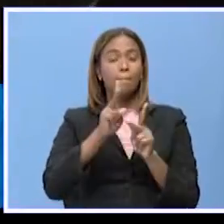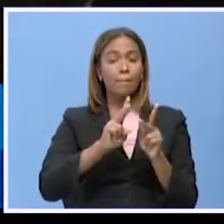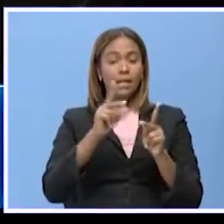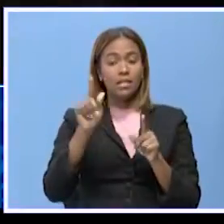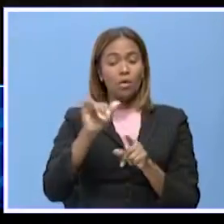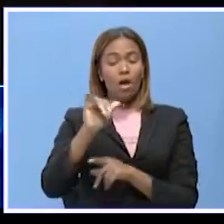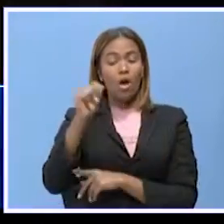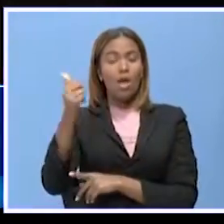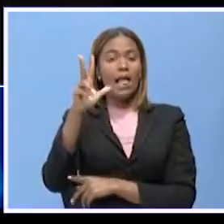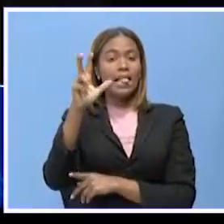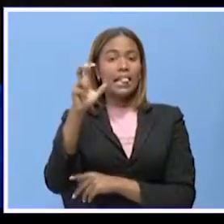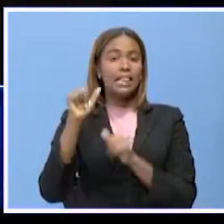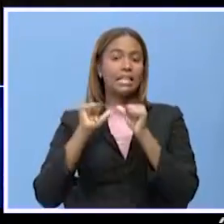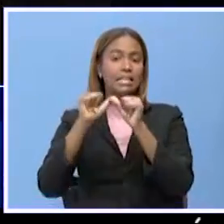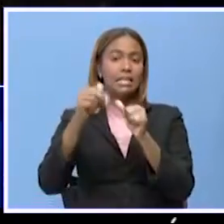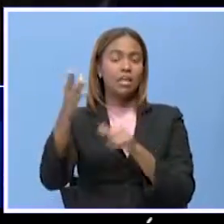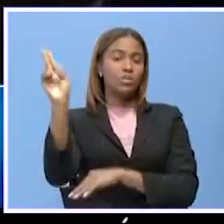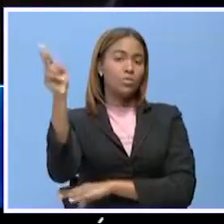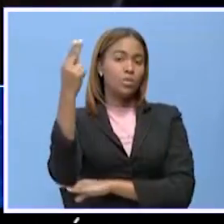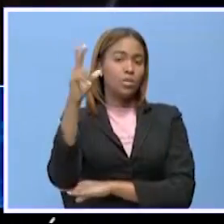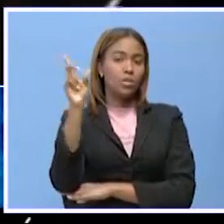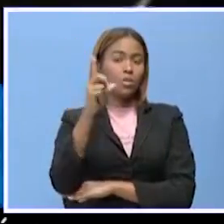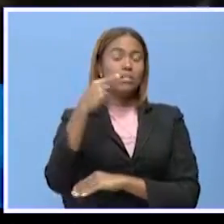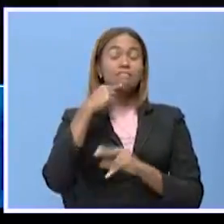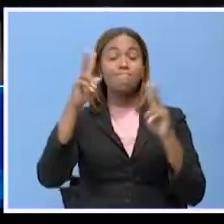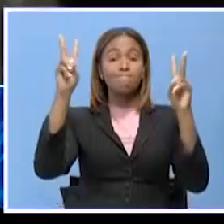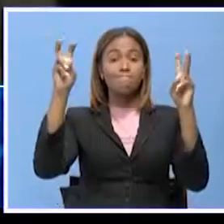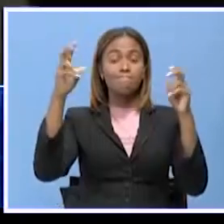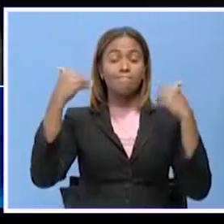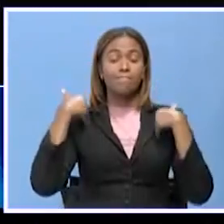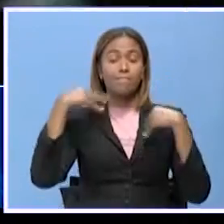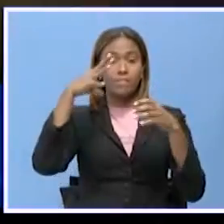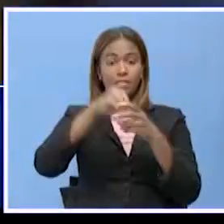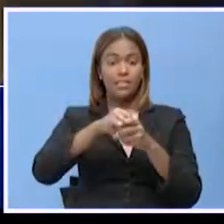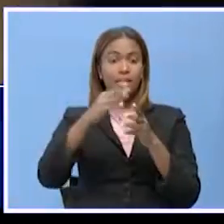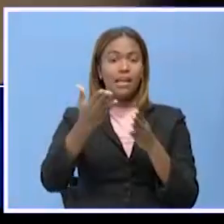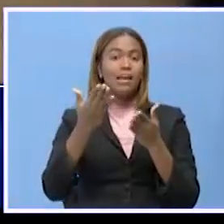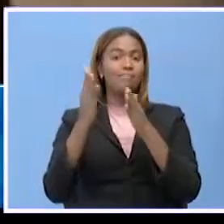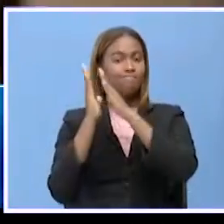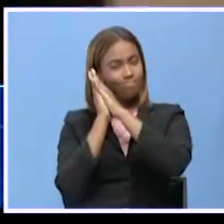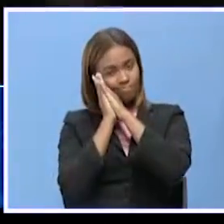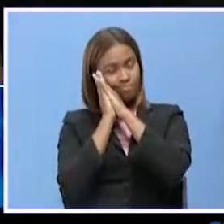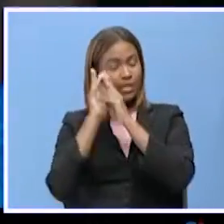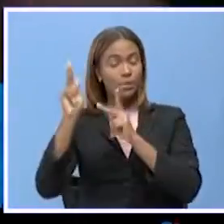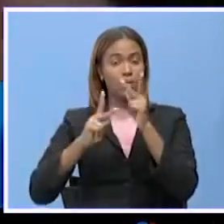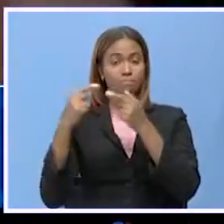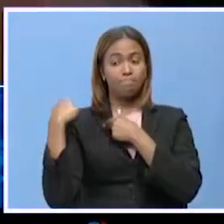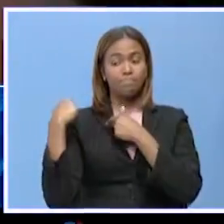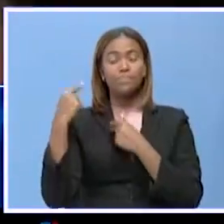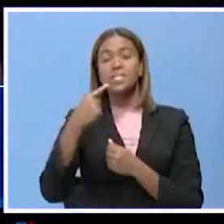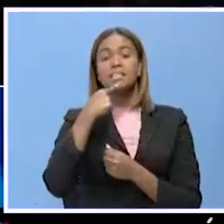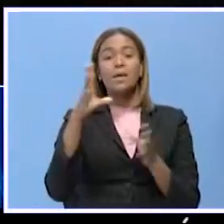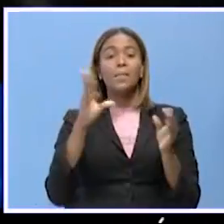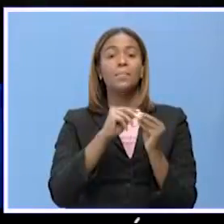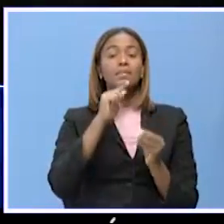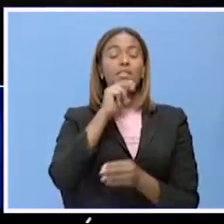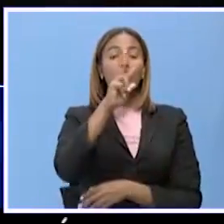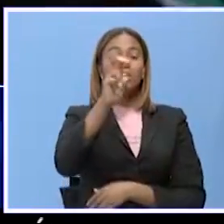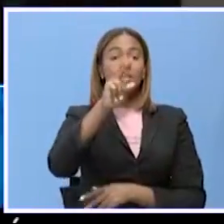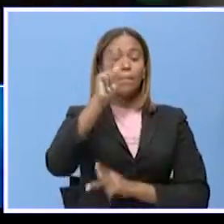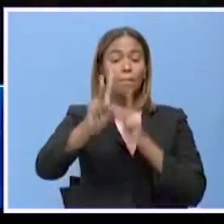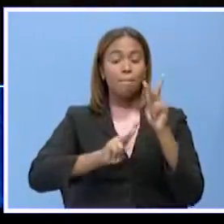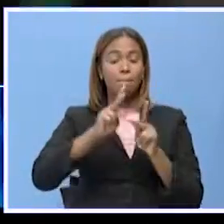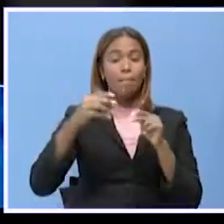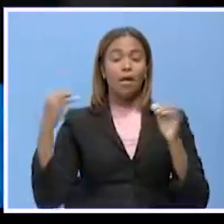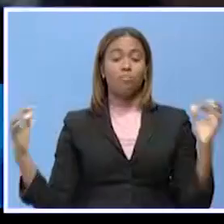que otras 30 permanecieron en el hotel donde supuestamente estaban hospedadas. Las autoridades informaron que más de 200 personas